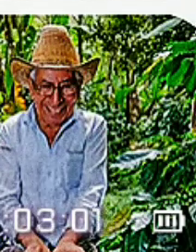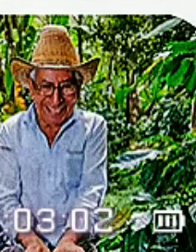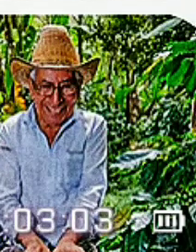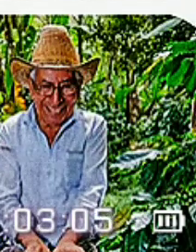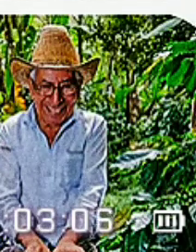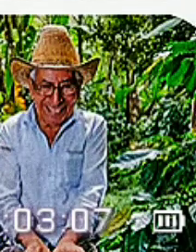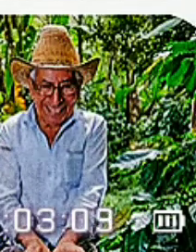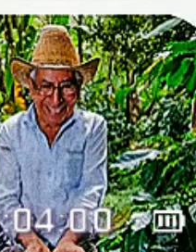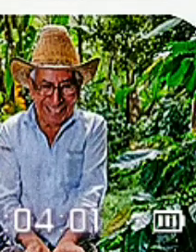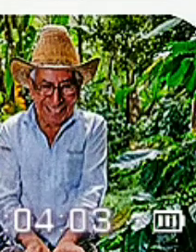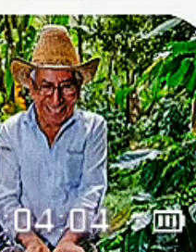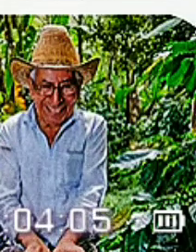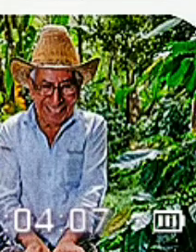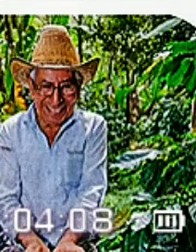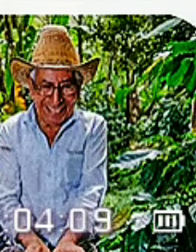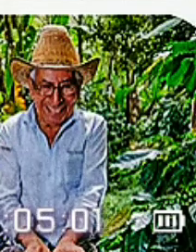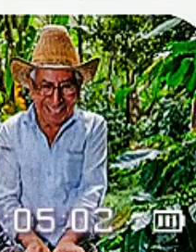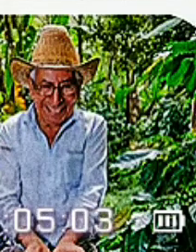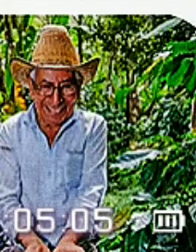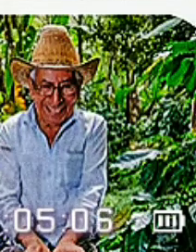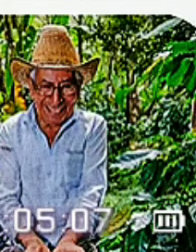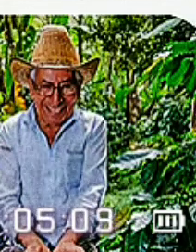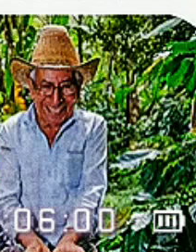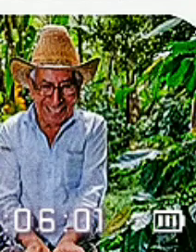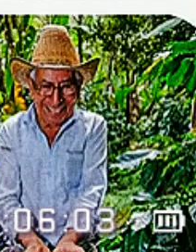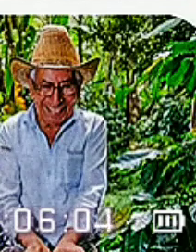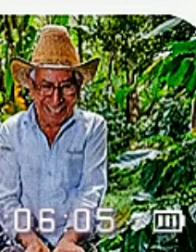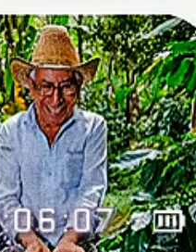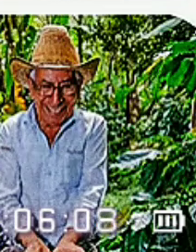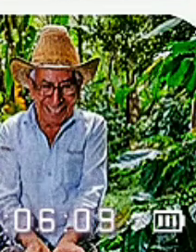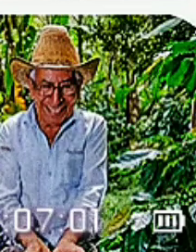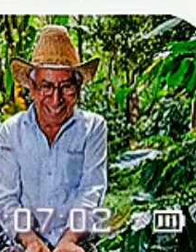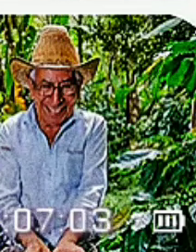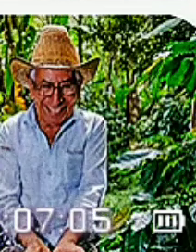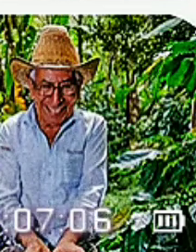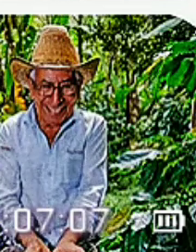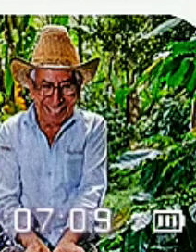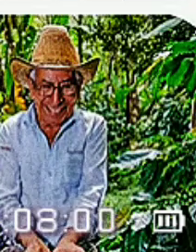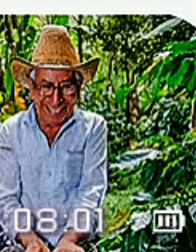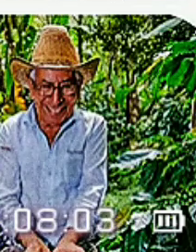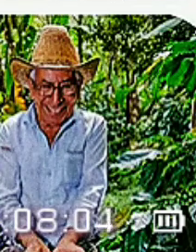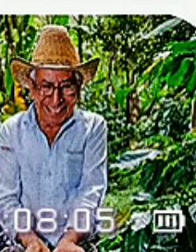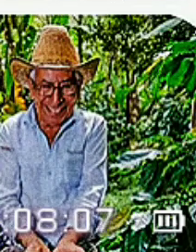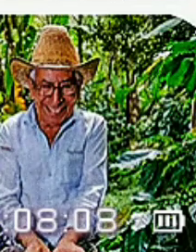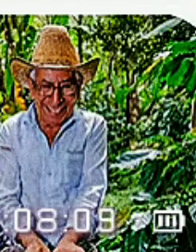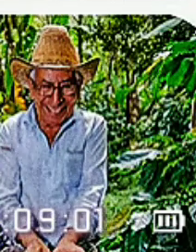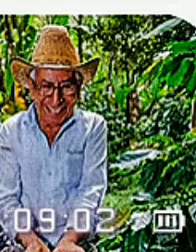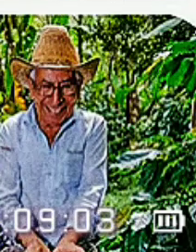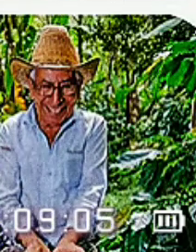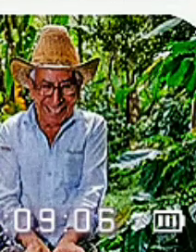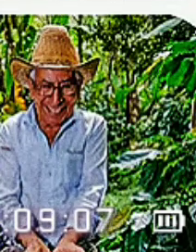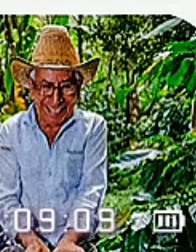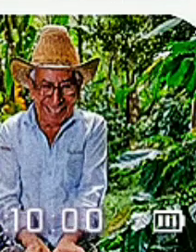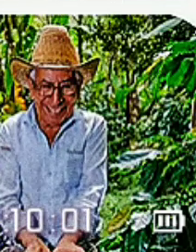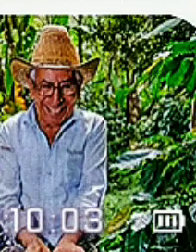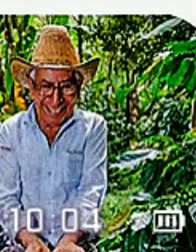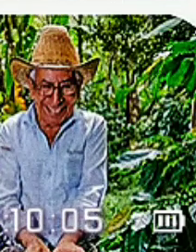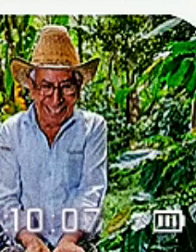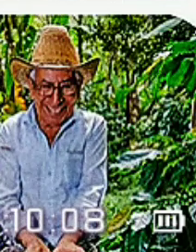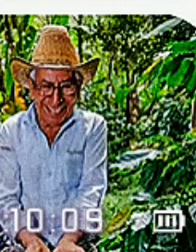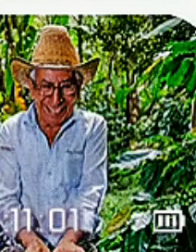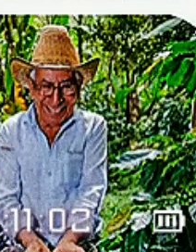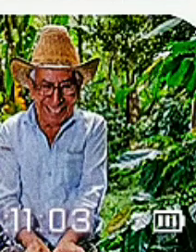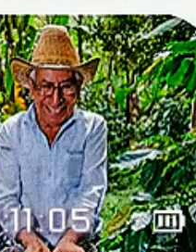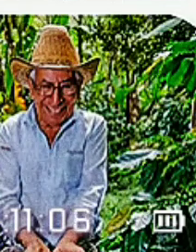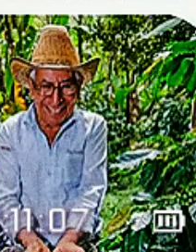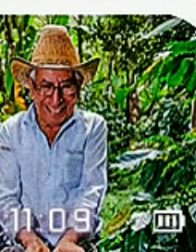expedita y muy orientada a los resultados. También vamos a llevar la parte de acompañamiento. Ya en los primeros días ya nos